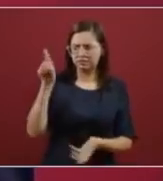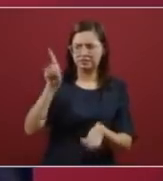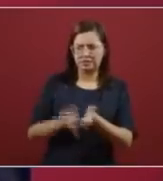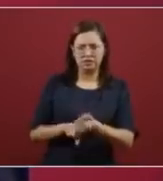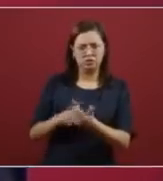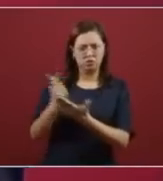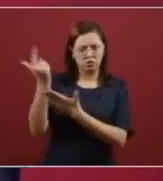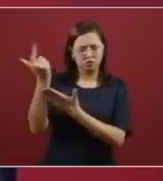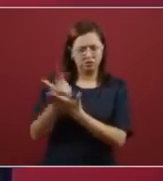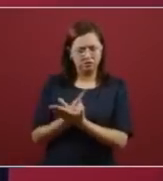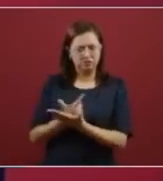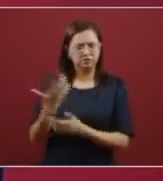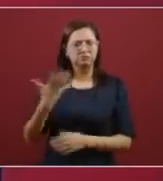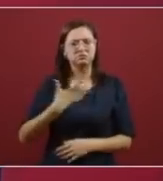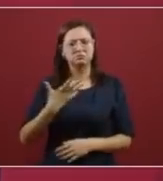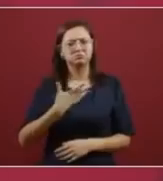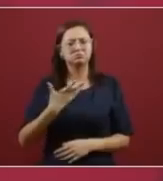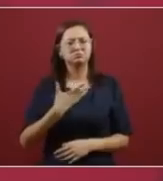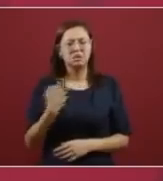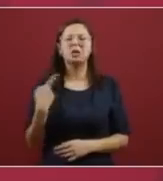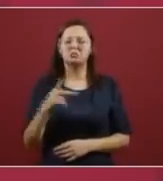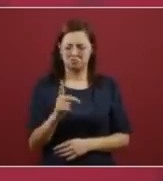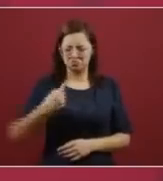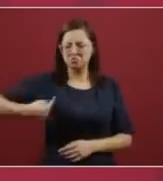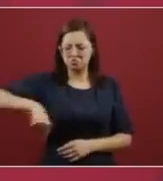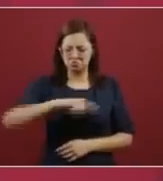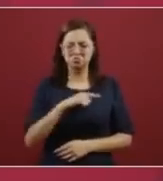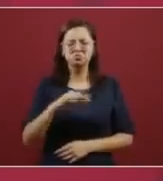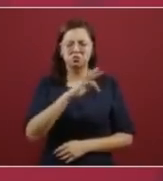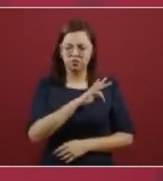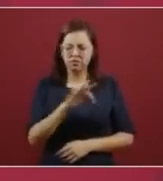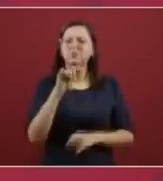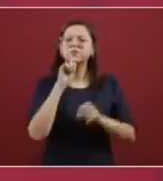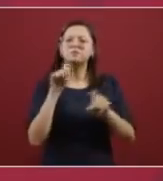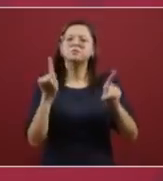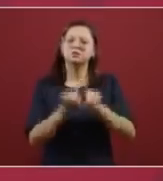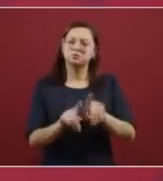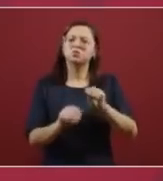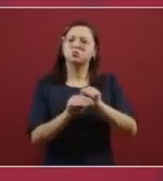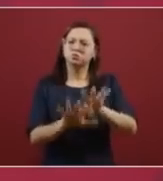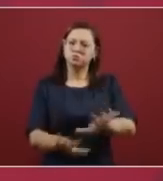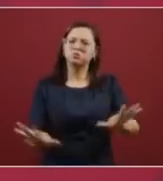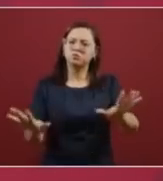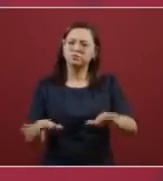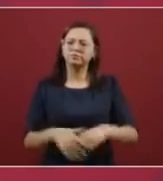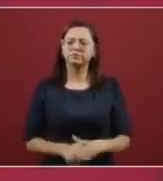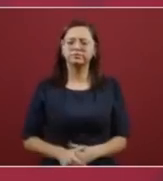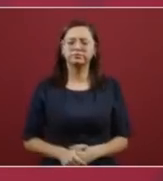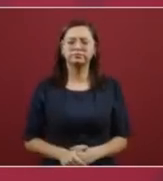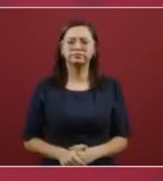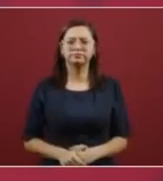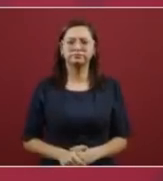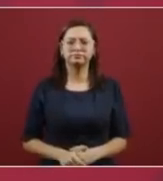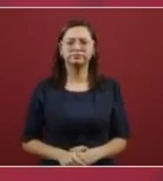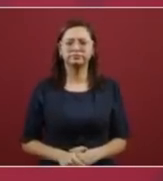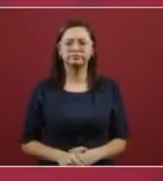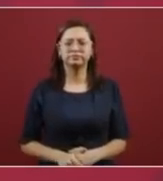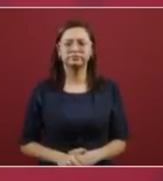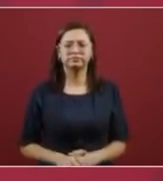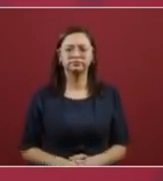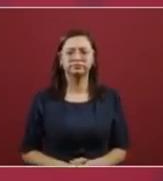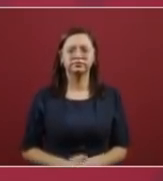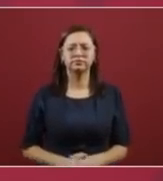pero nosotros también podríamos darla a conocer. Eso